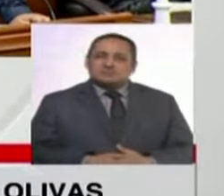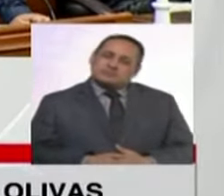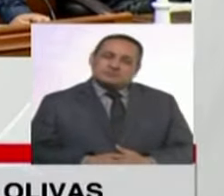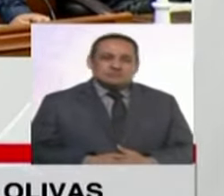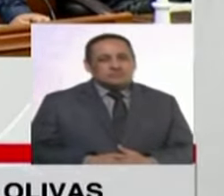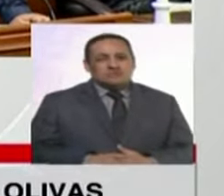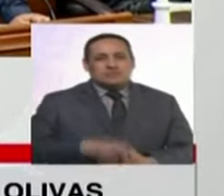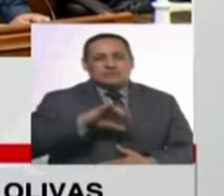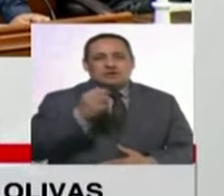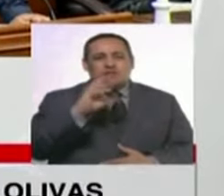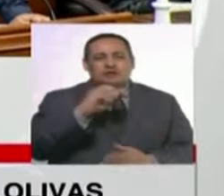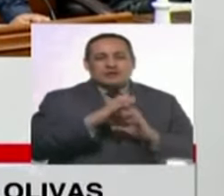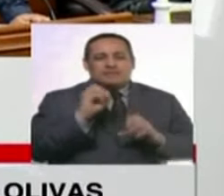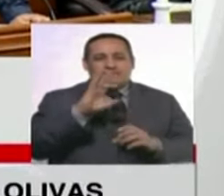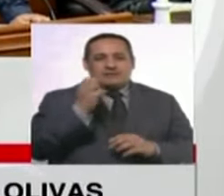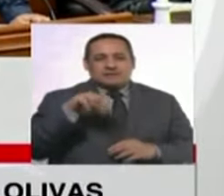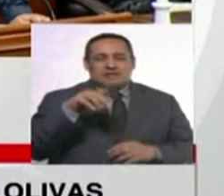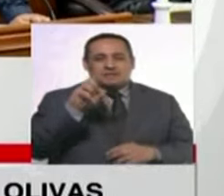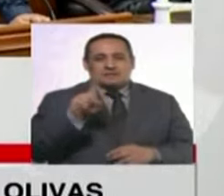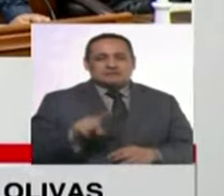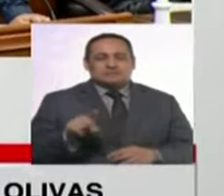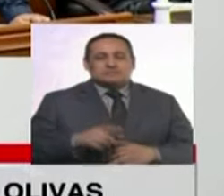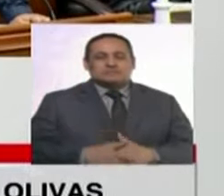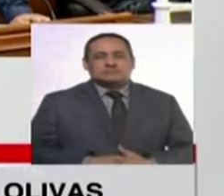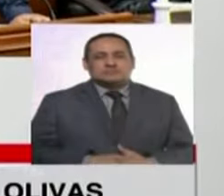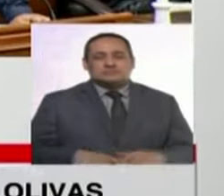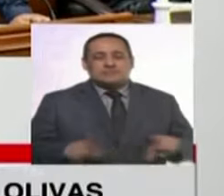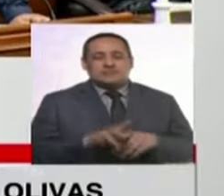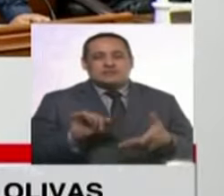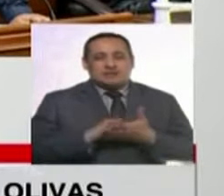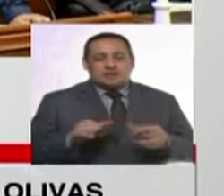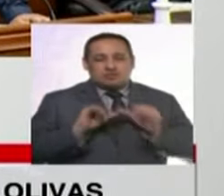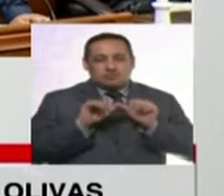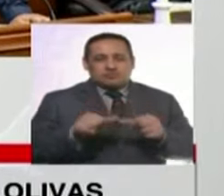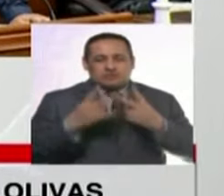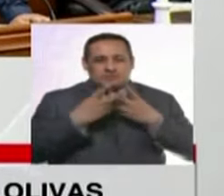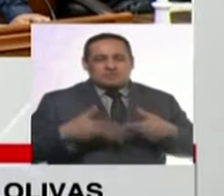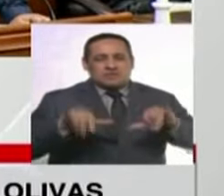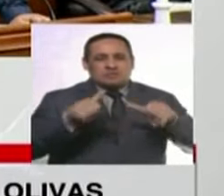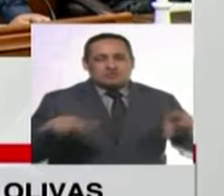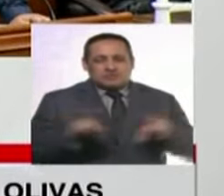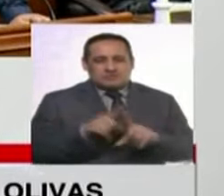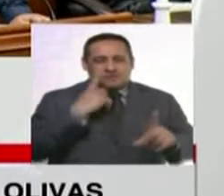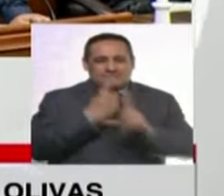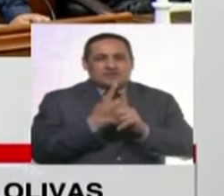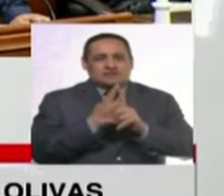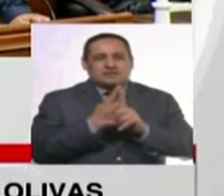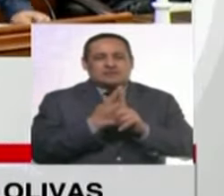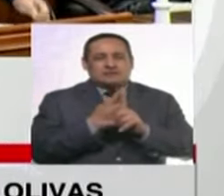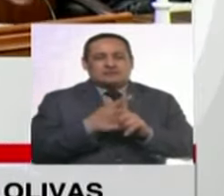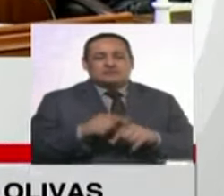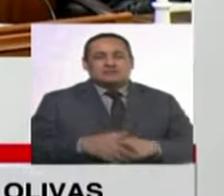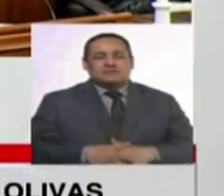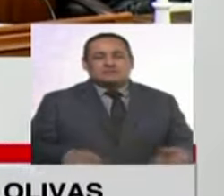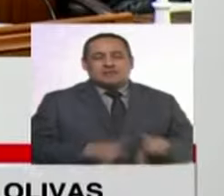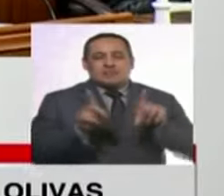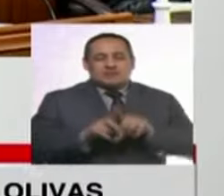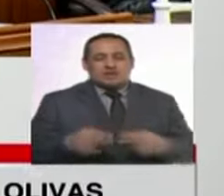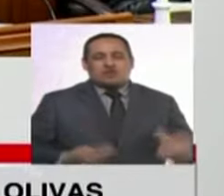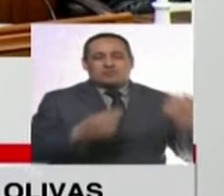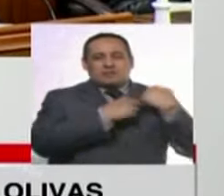el Señor Jorge Fernández y además por la manipulación directa en